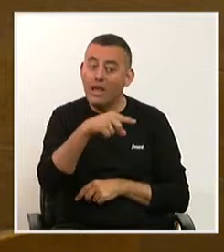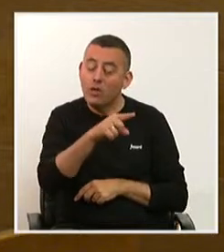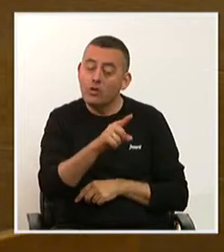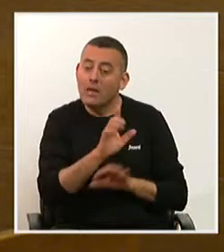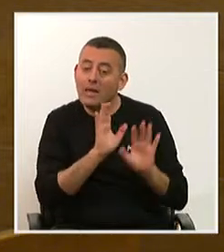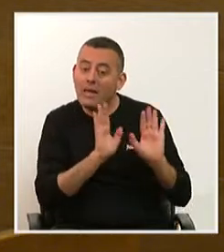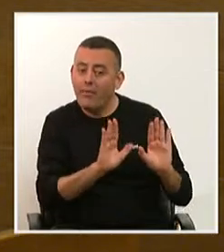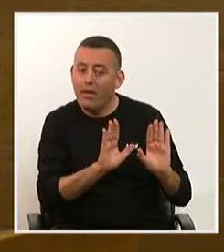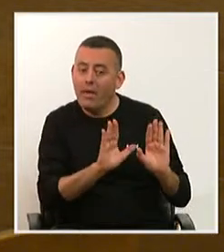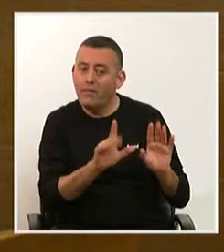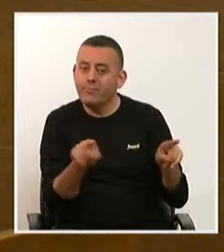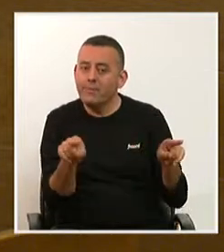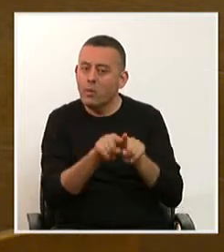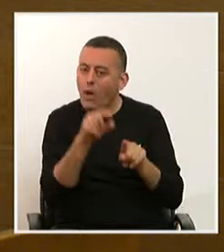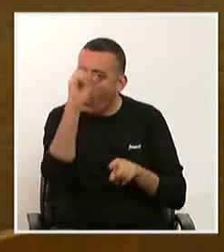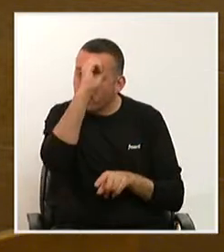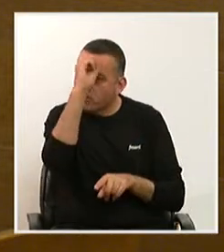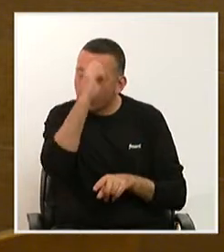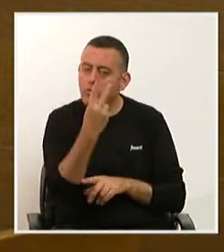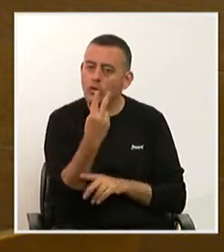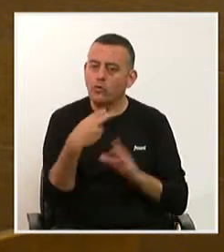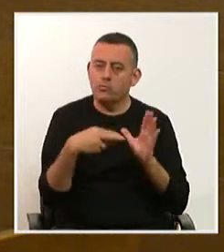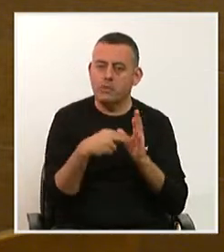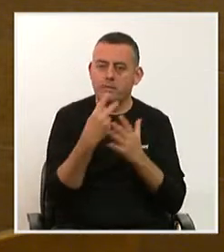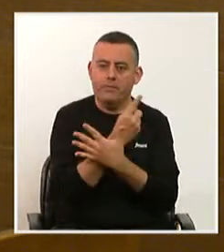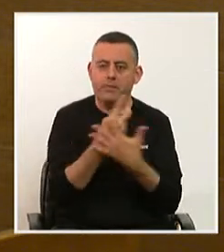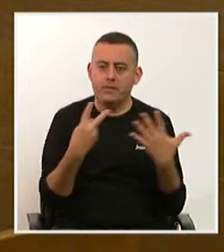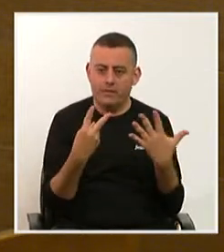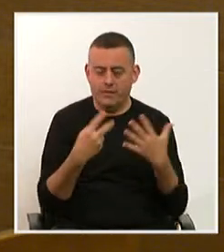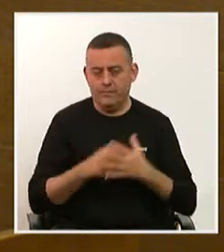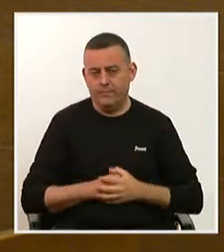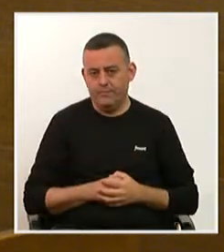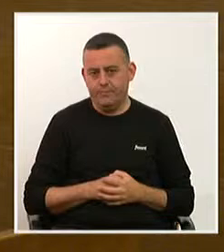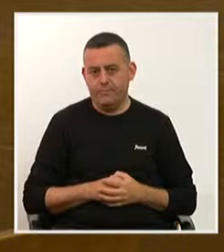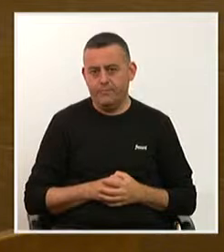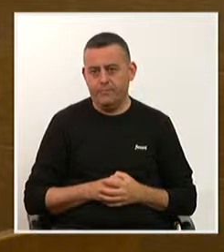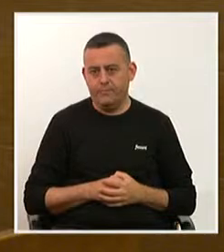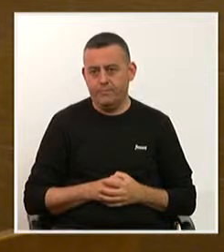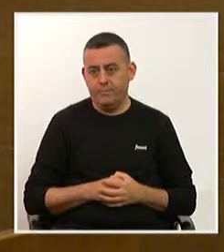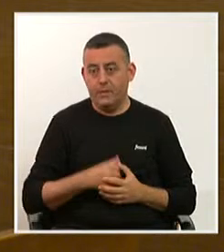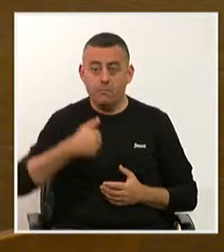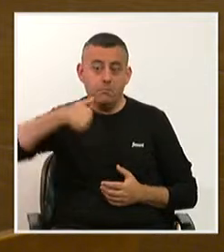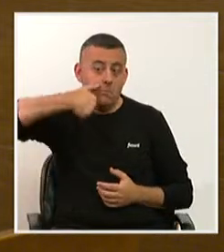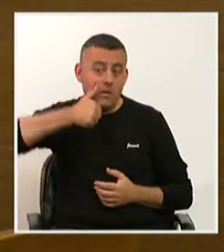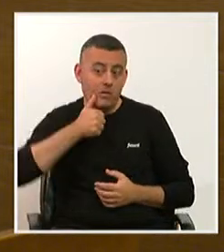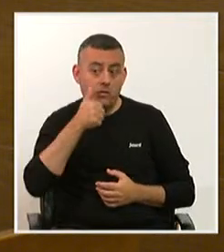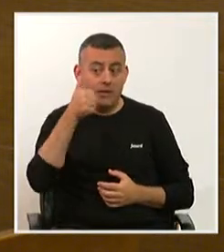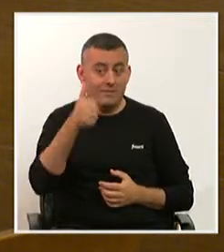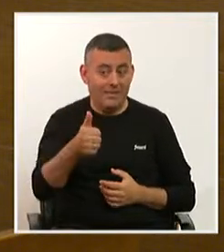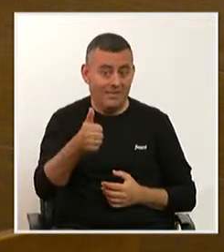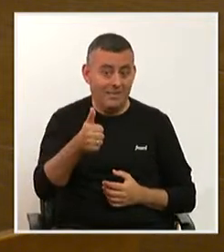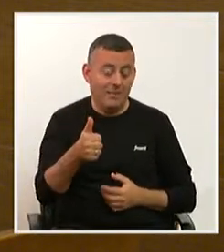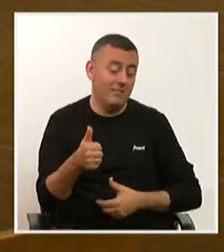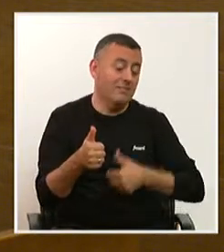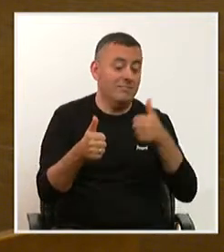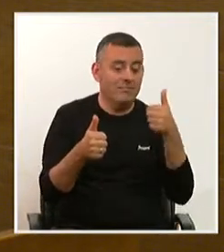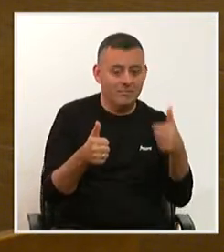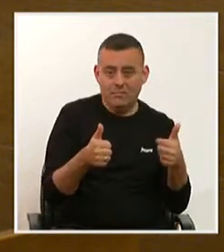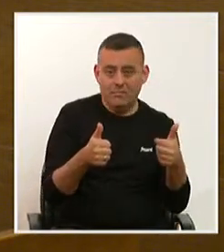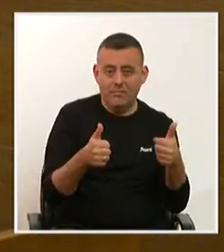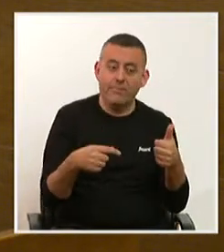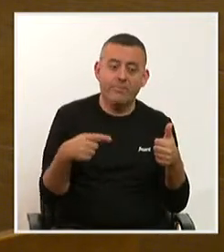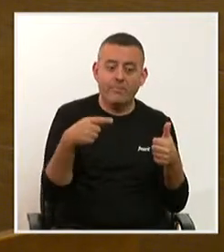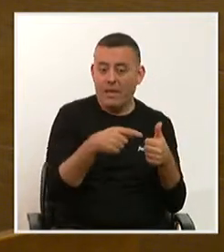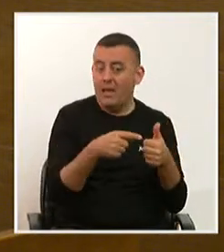2017 Pedro Sánchez se ha encontrado en frente a un tipo de misma calaña